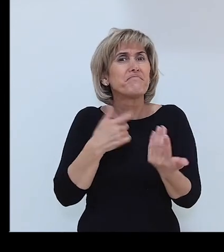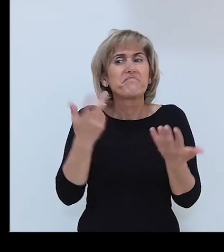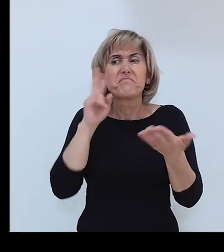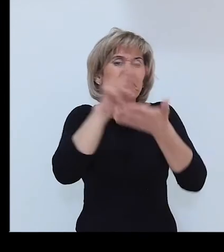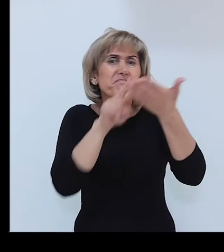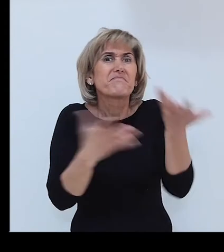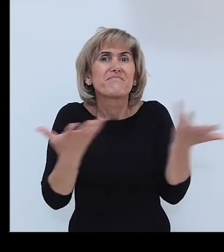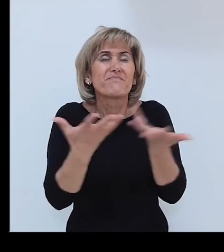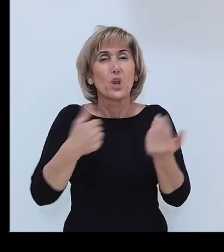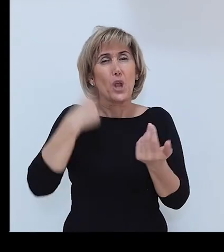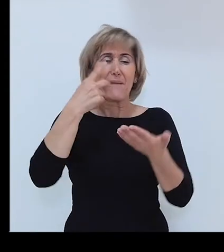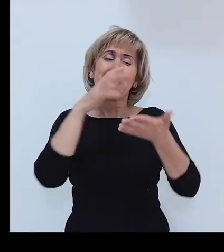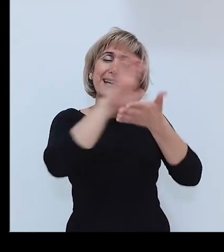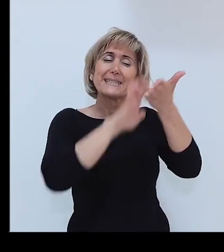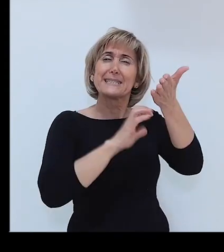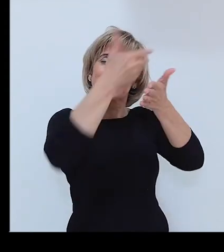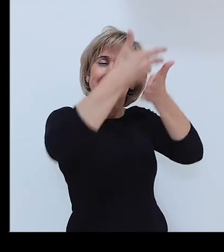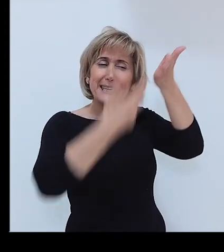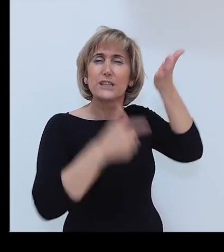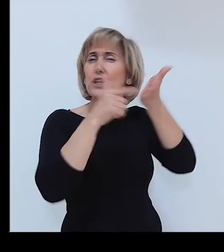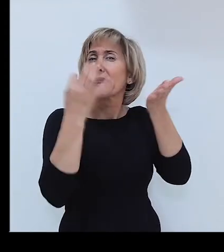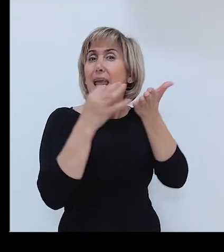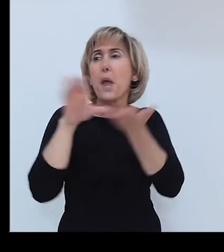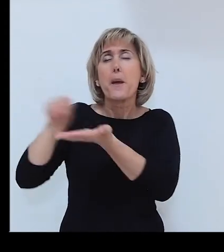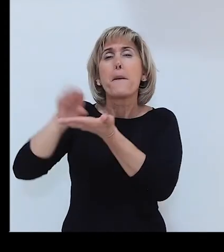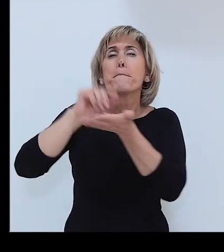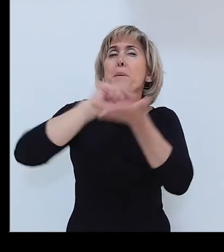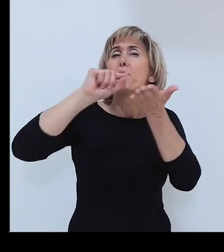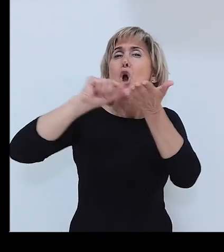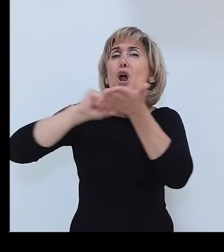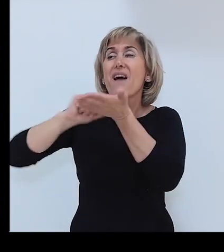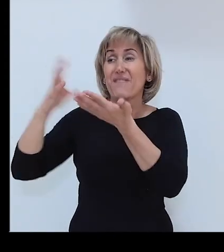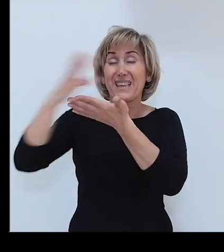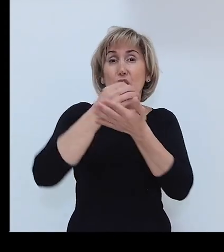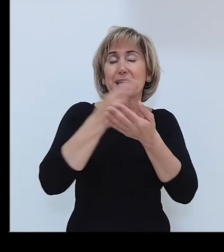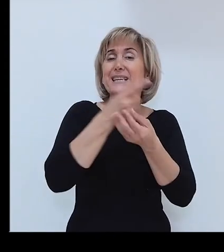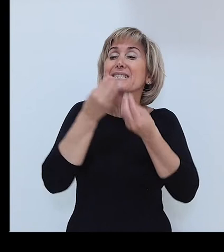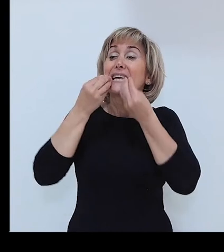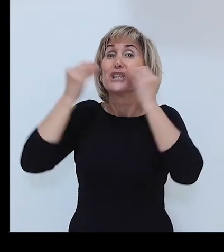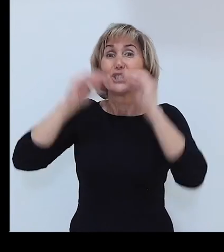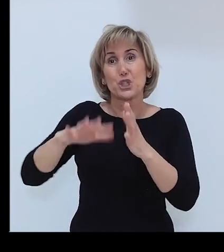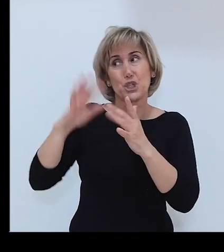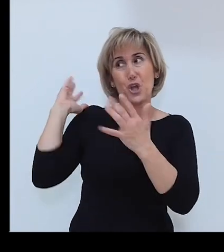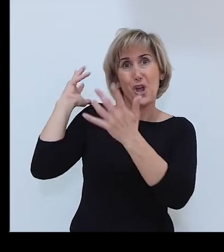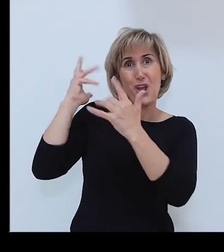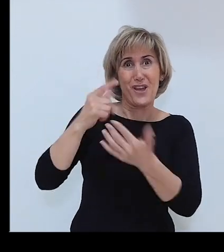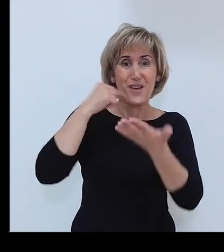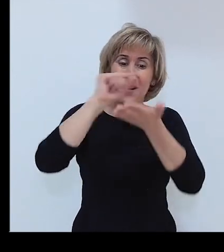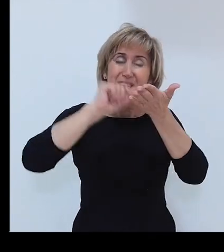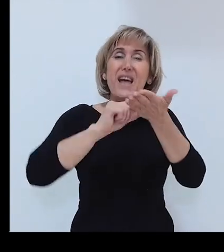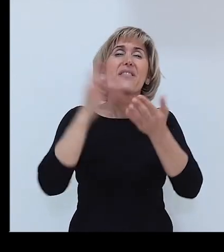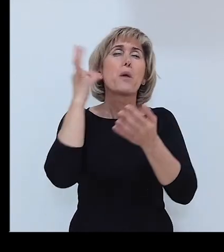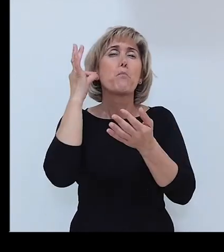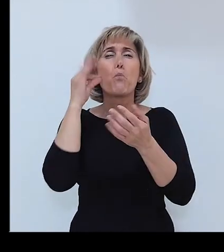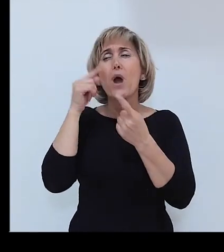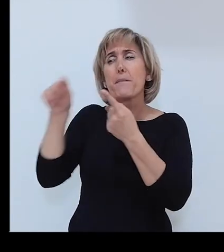¿qué es lo que supone tanto el texto completo como cada una de estas biografías? Construir esa historiografía de mujeres y ver